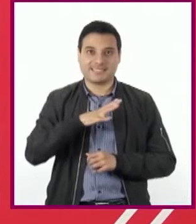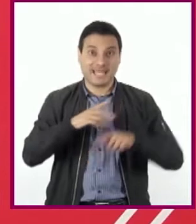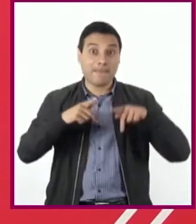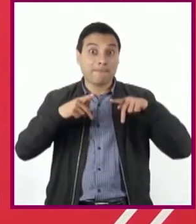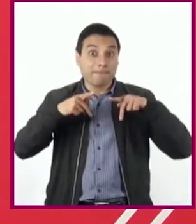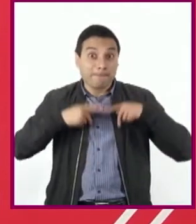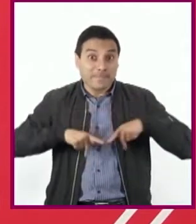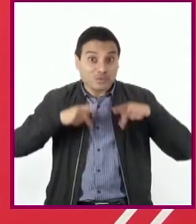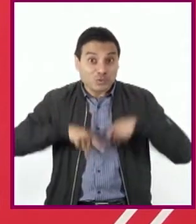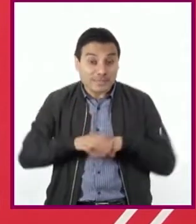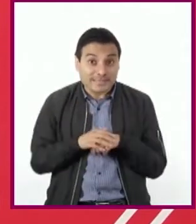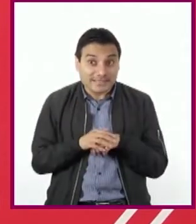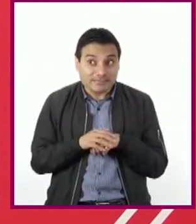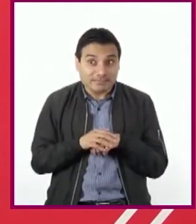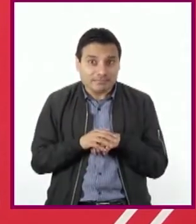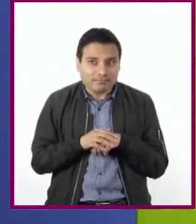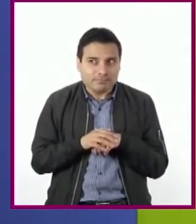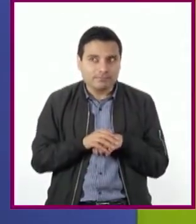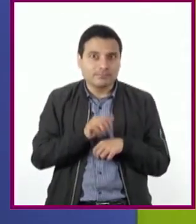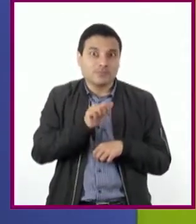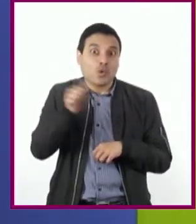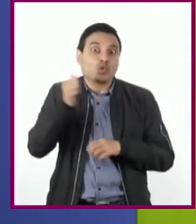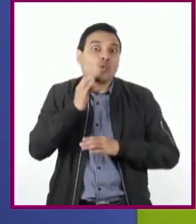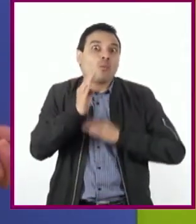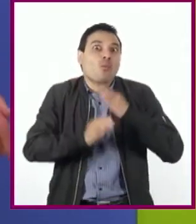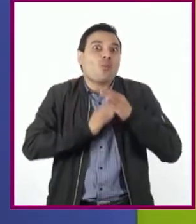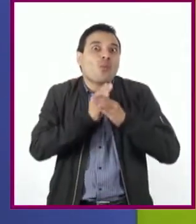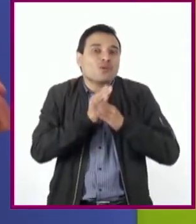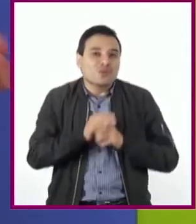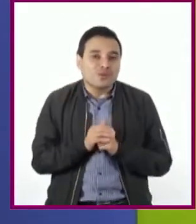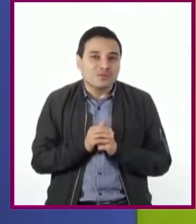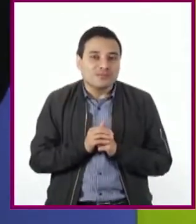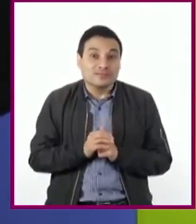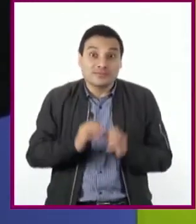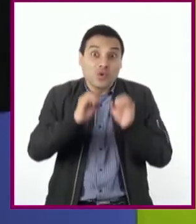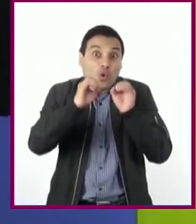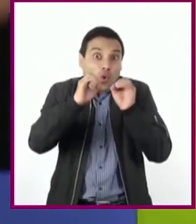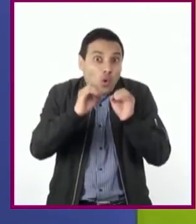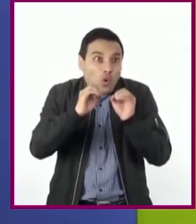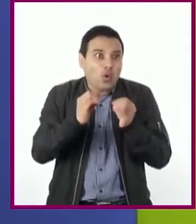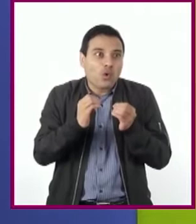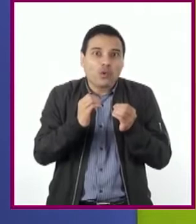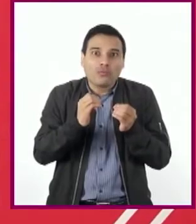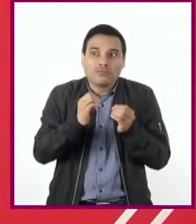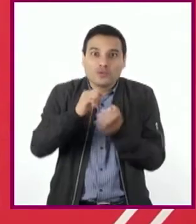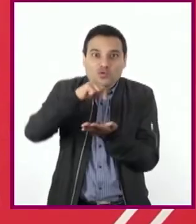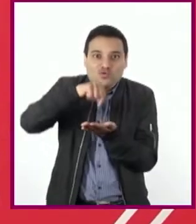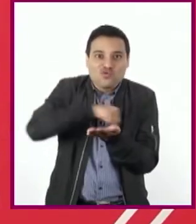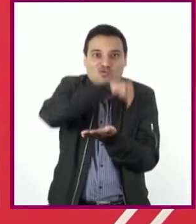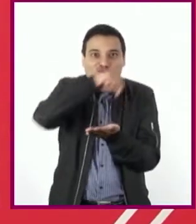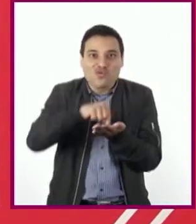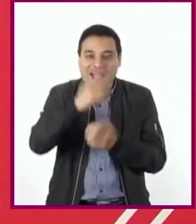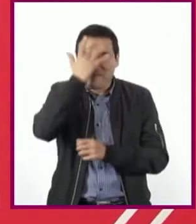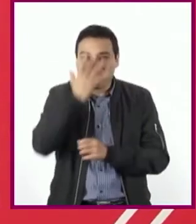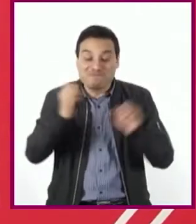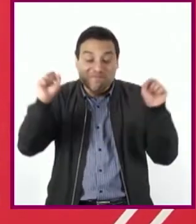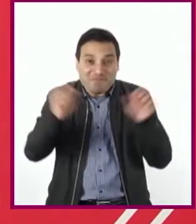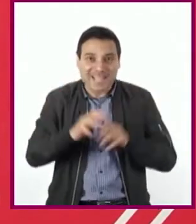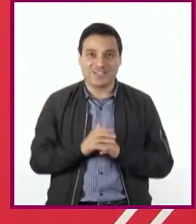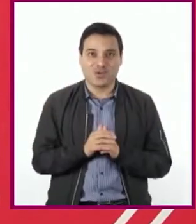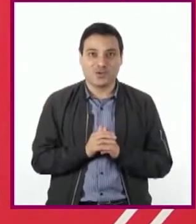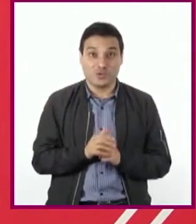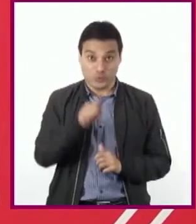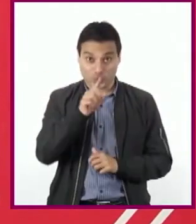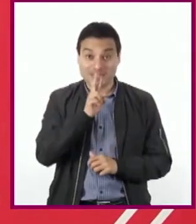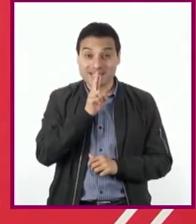ser parte de mundos alternos. Pueden estar en situaciones mágicas. Estas respuestas las usarás